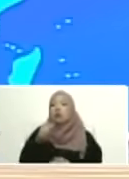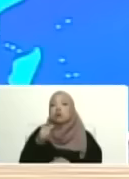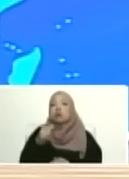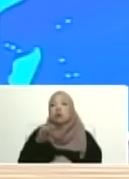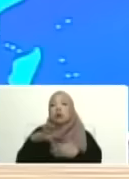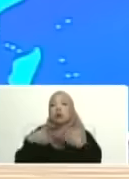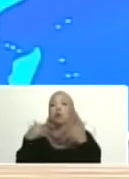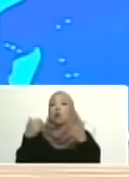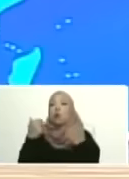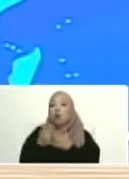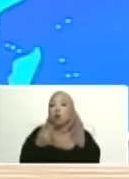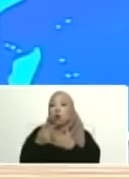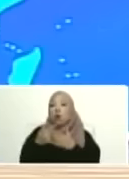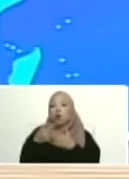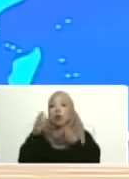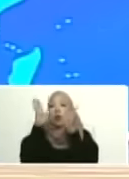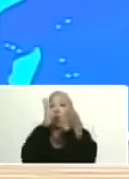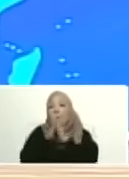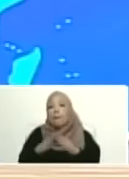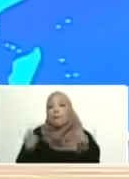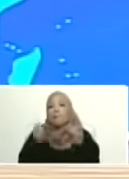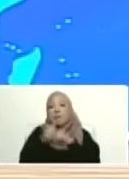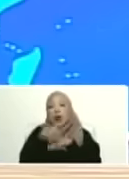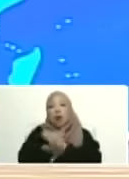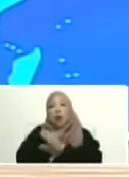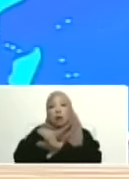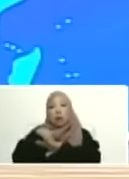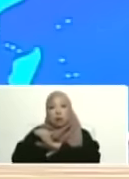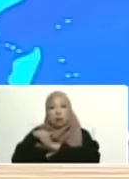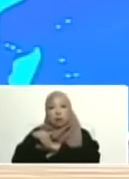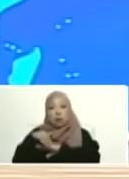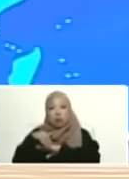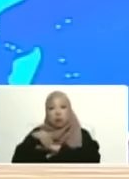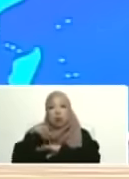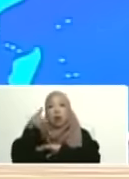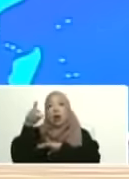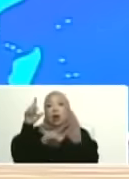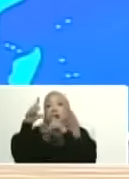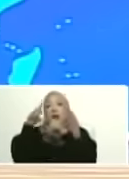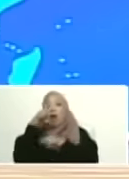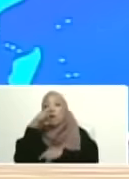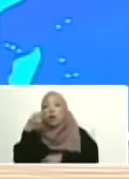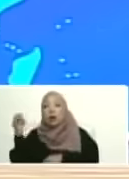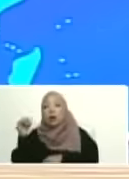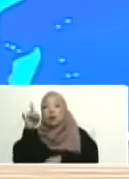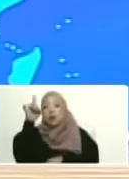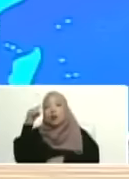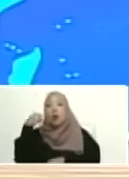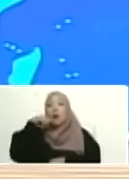laudo arbitral de París de octubre de